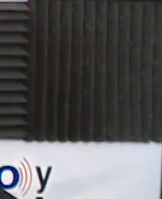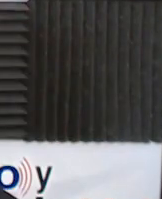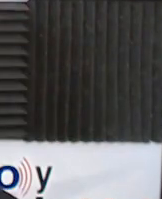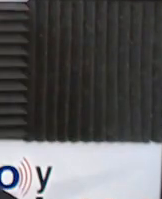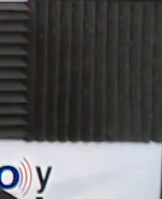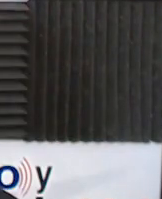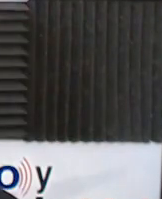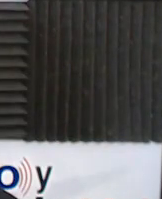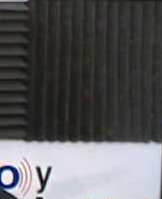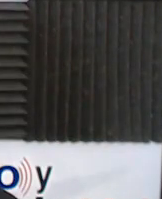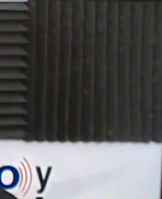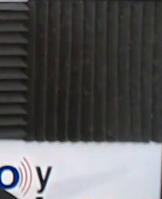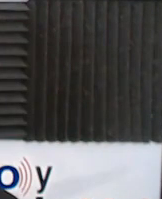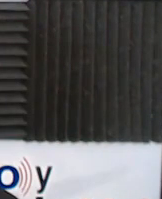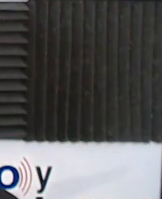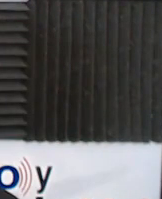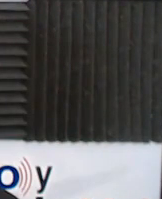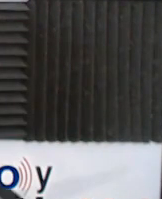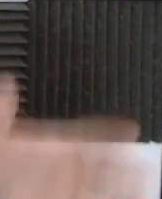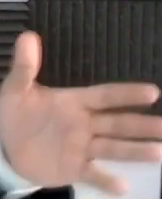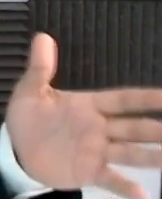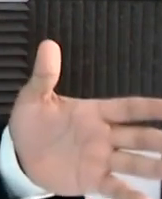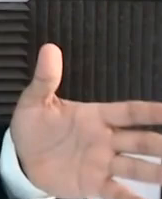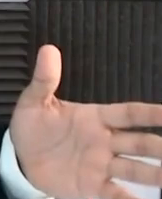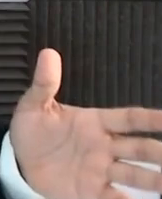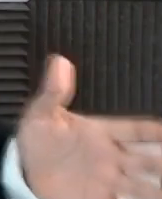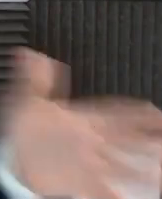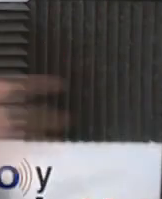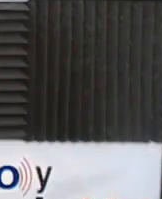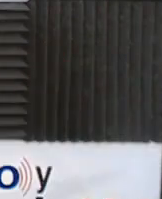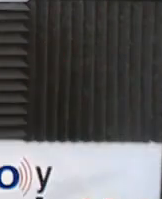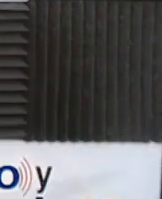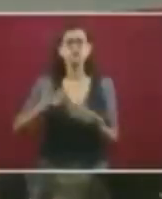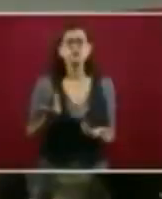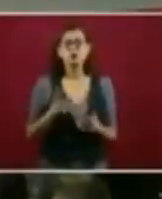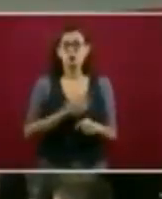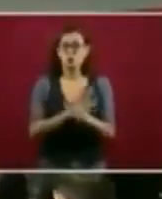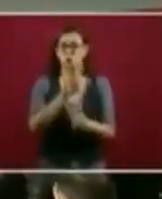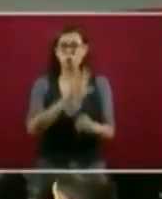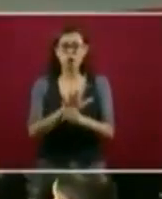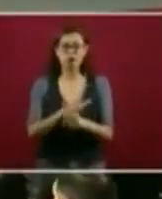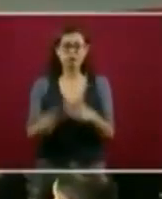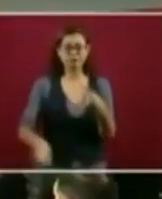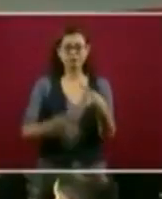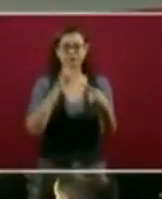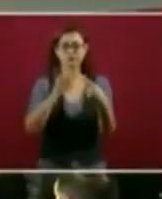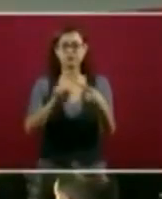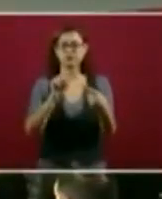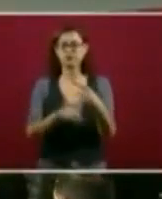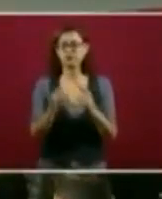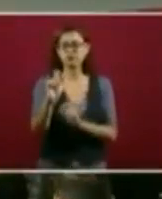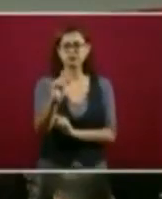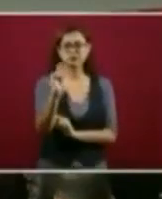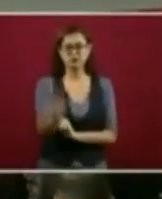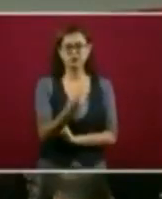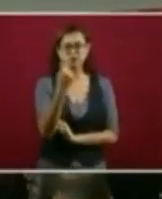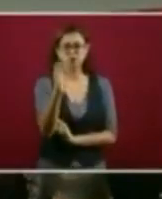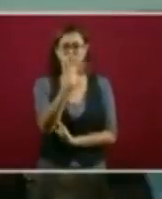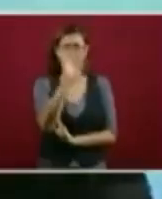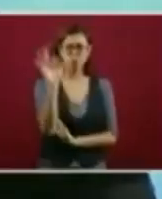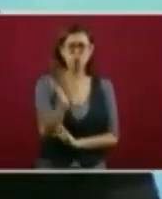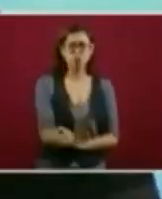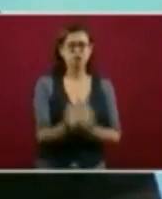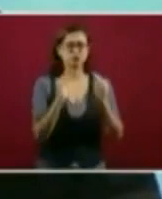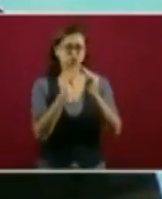crisis escuchamos al secretario de ese dato con el diagnóstico de cómo se usó línea el avance fue del 21 por ciento en las viviendas